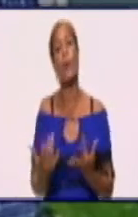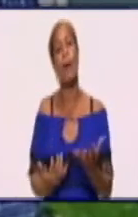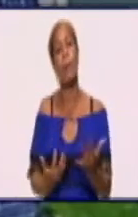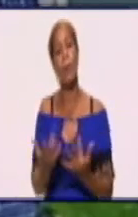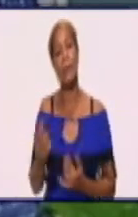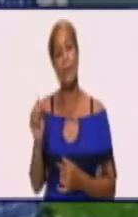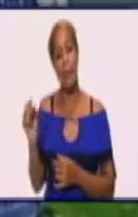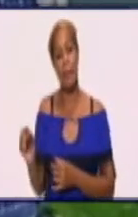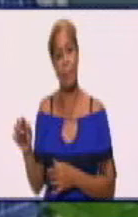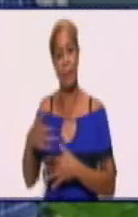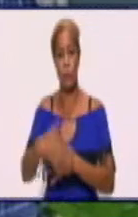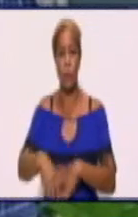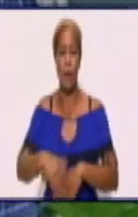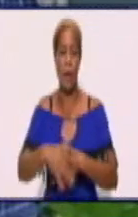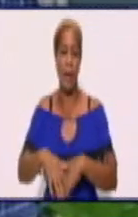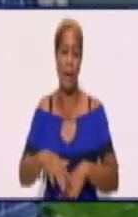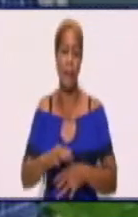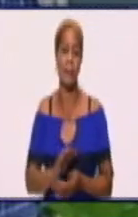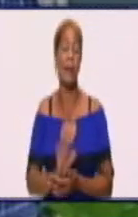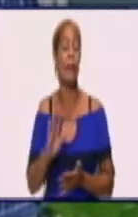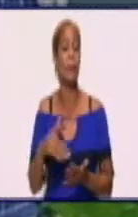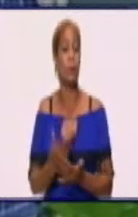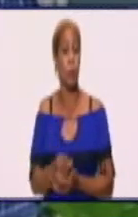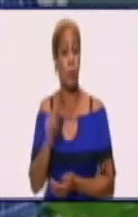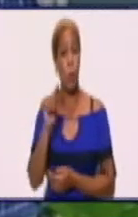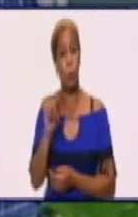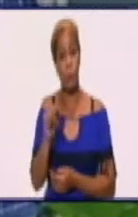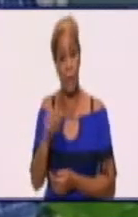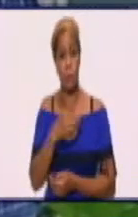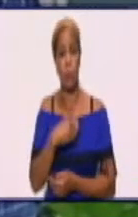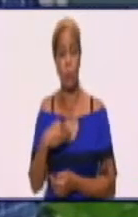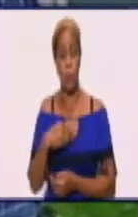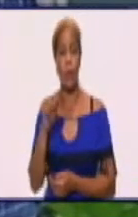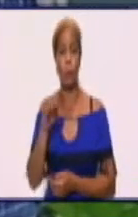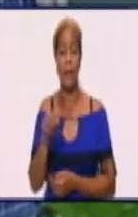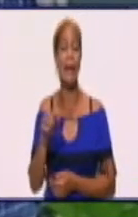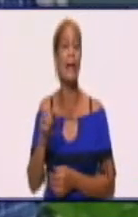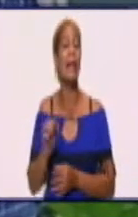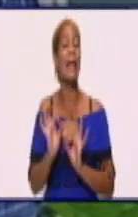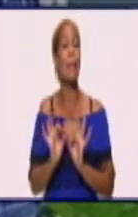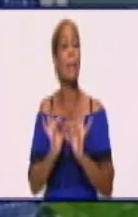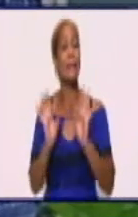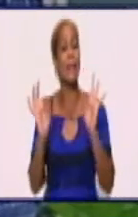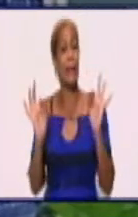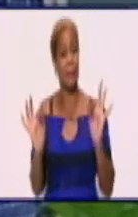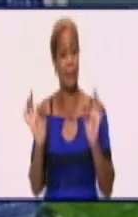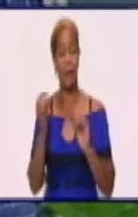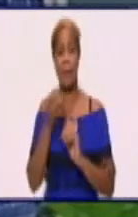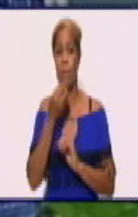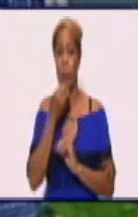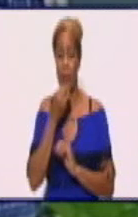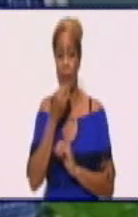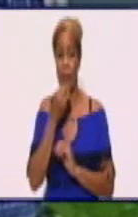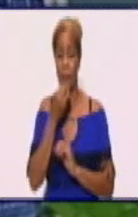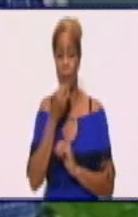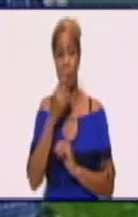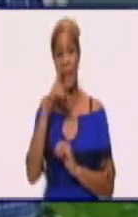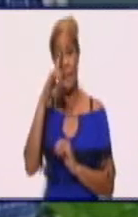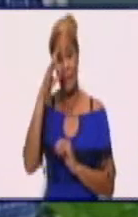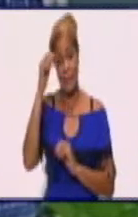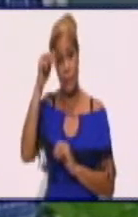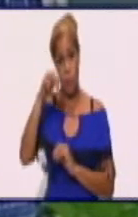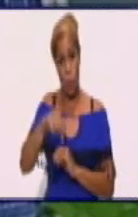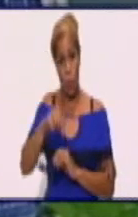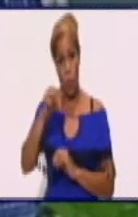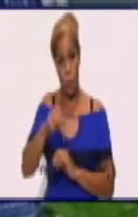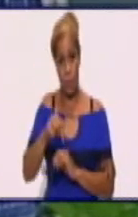usted es la especialista y puede aclararnos este punto de vista. Si hoy la mayor cantidad de casos que